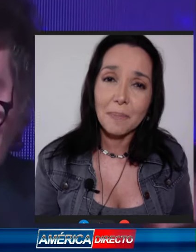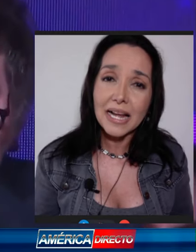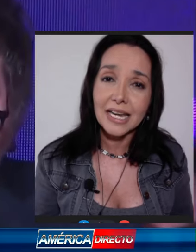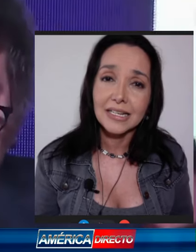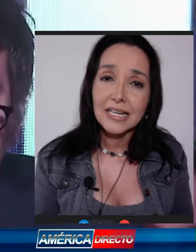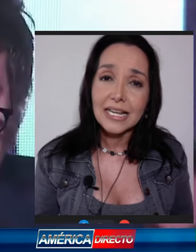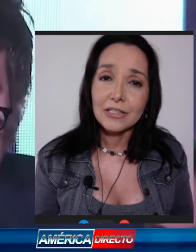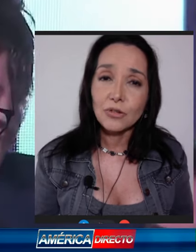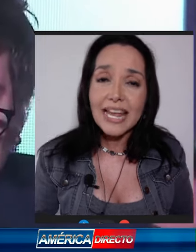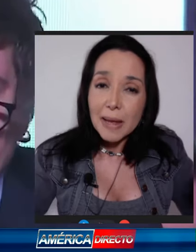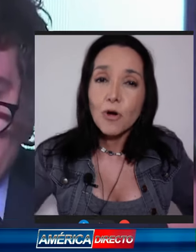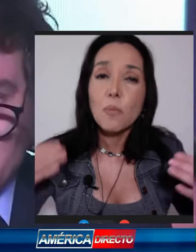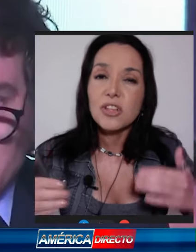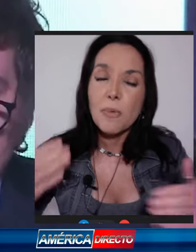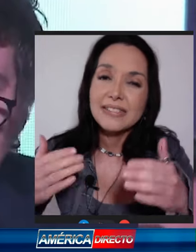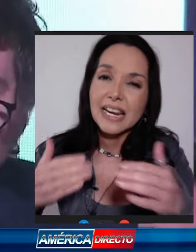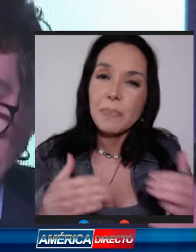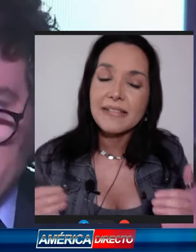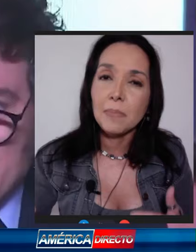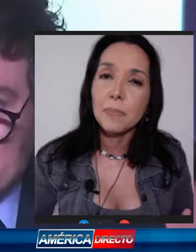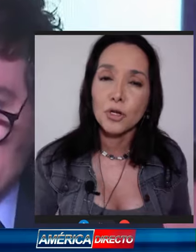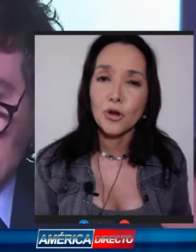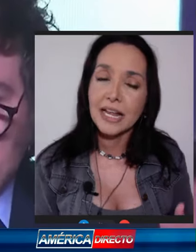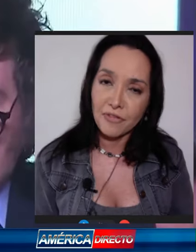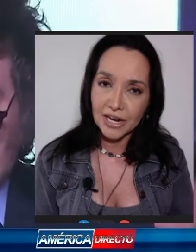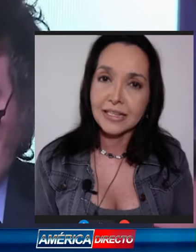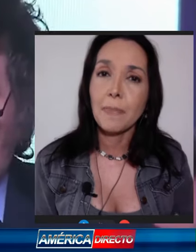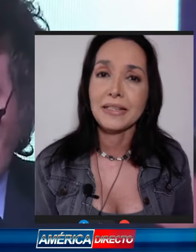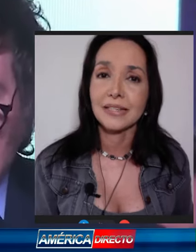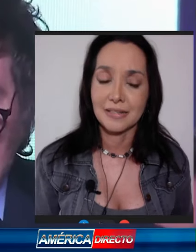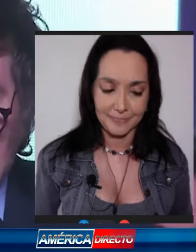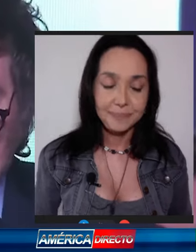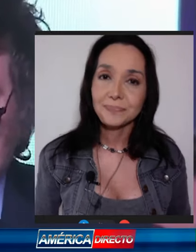democracia en España. Entonces vemos cómo se repite el mismo guión en diferentes países.